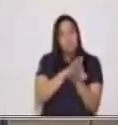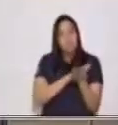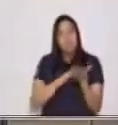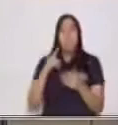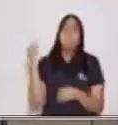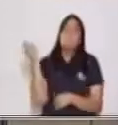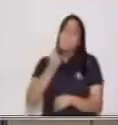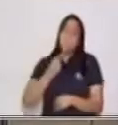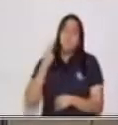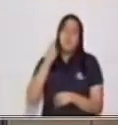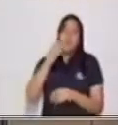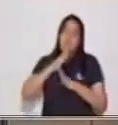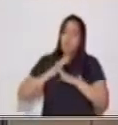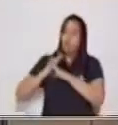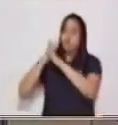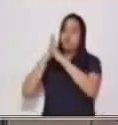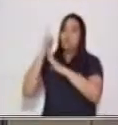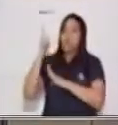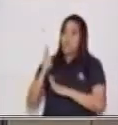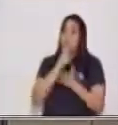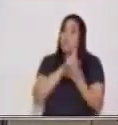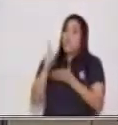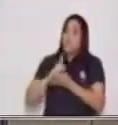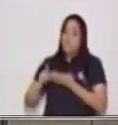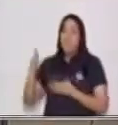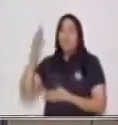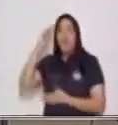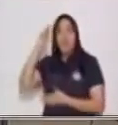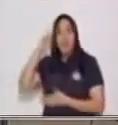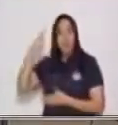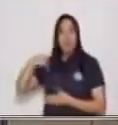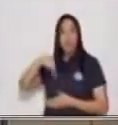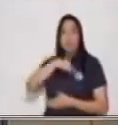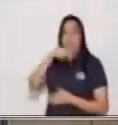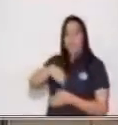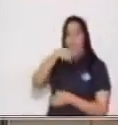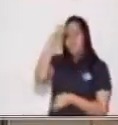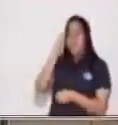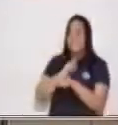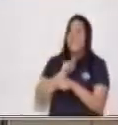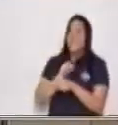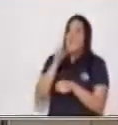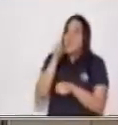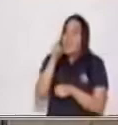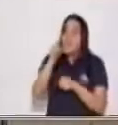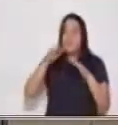medidas higiénicas. Recuerda, nosotros estamos trabajando desde acá para